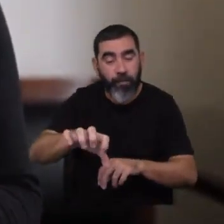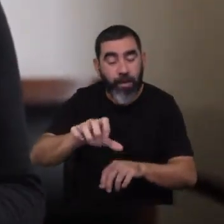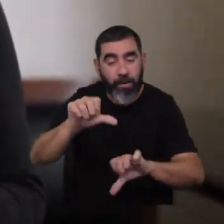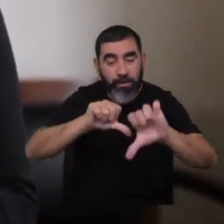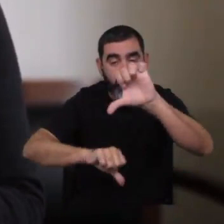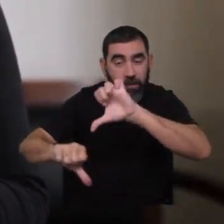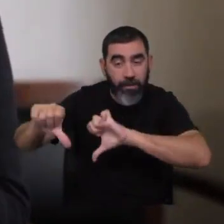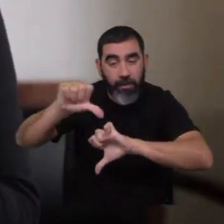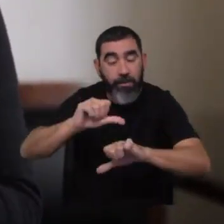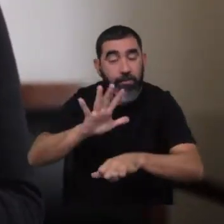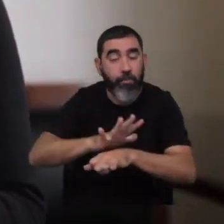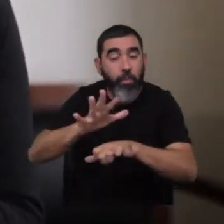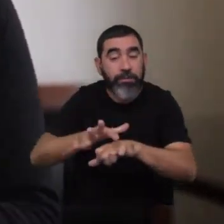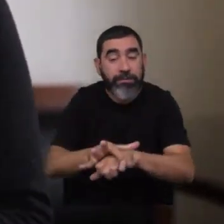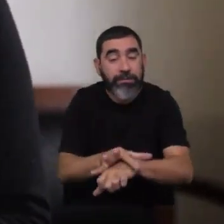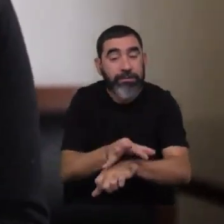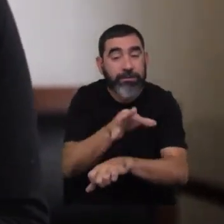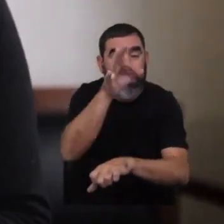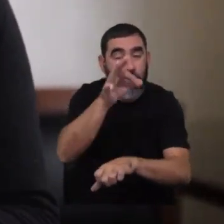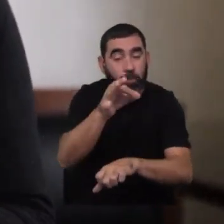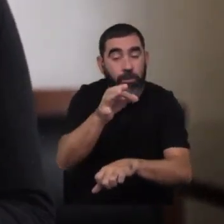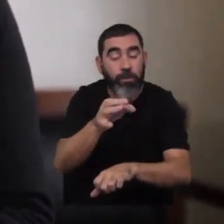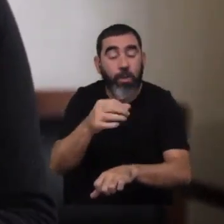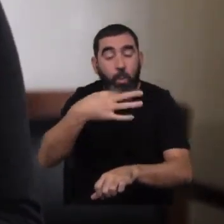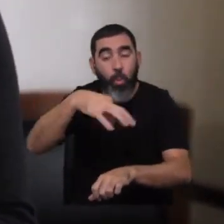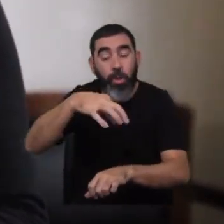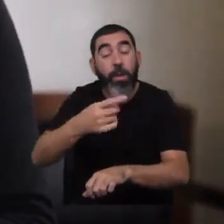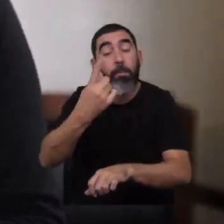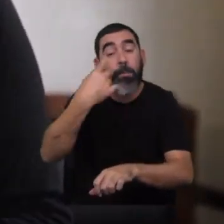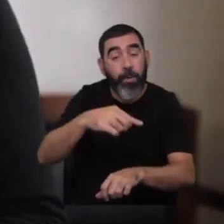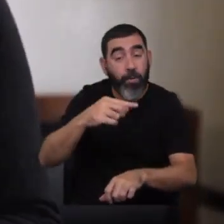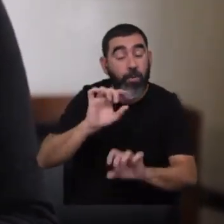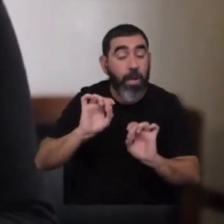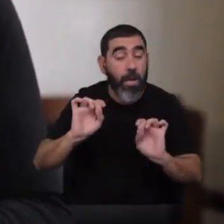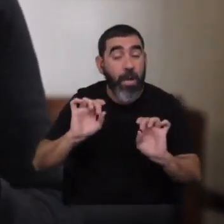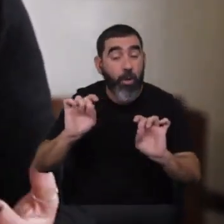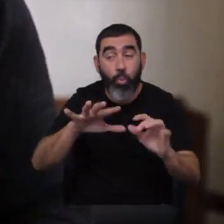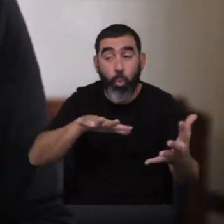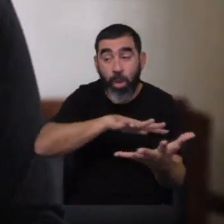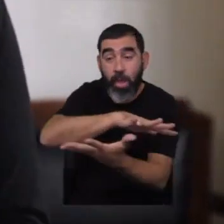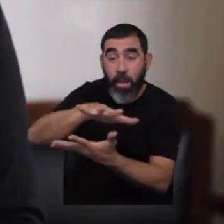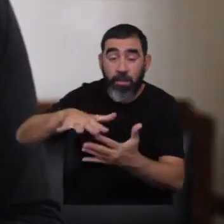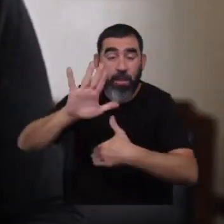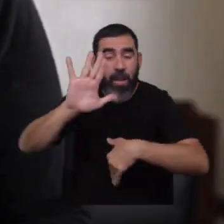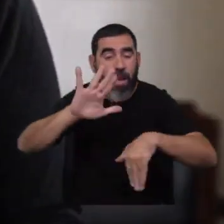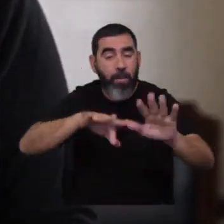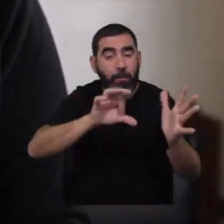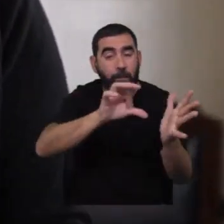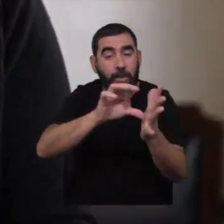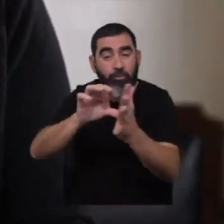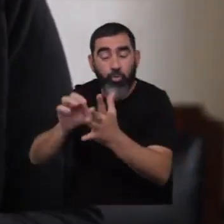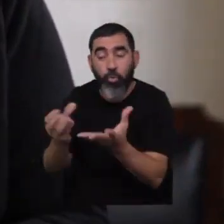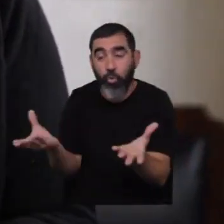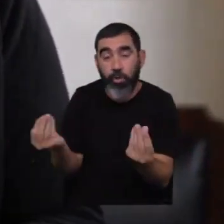como unas células unicelulares procariotas, pero en realidad en la naturaleza y en la mayoría de los sistemas